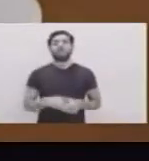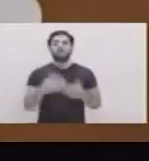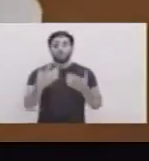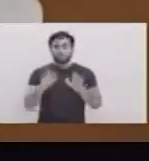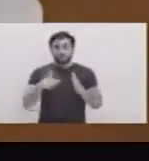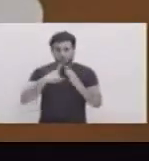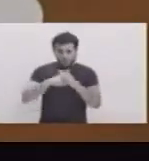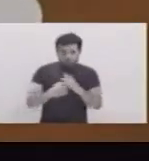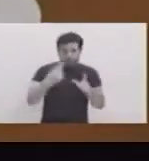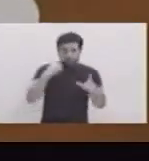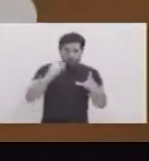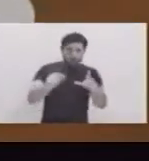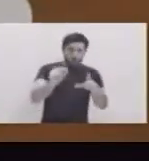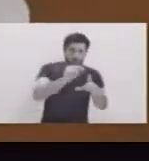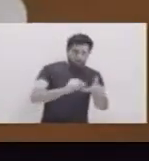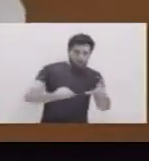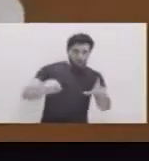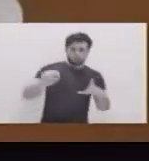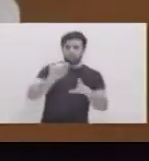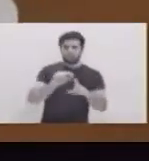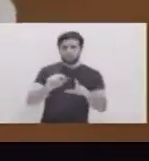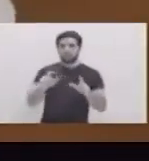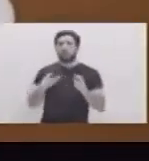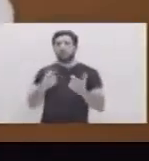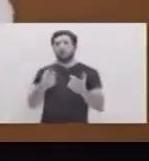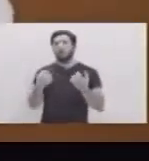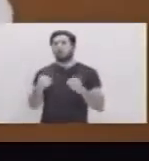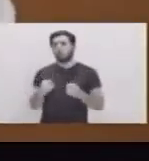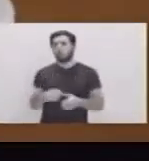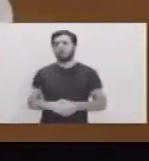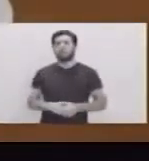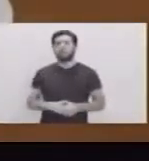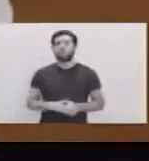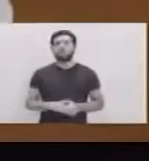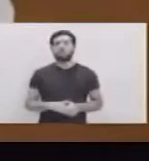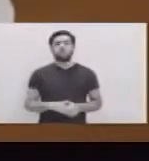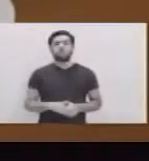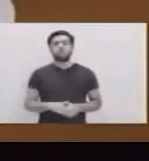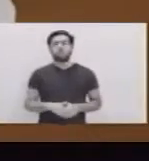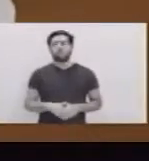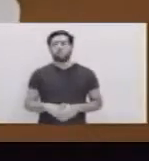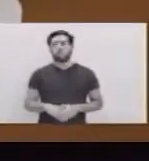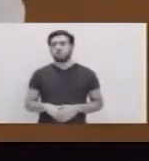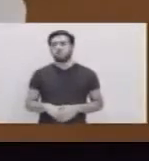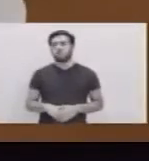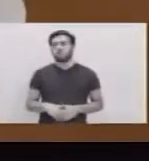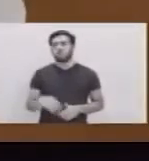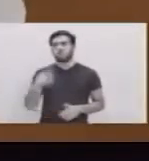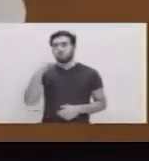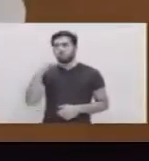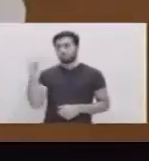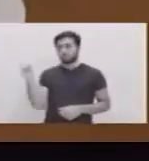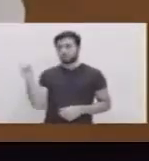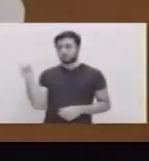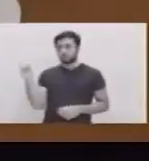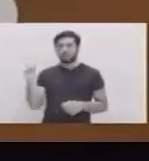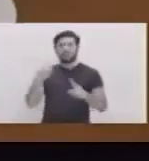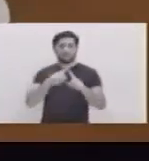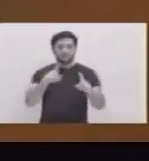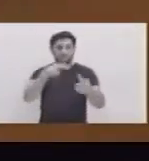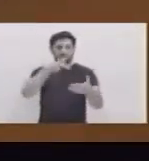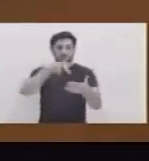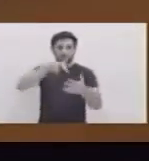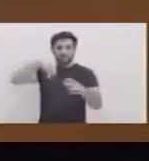Con la misma medida voy a comenzar a trazar, hago centro en las líneas por donde converge con la circunferencia que acabo de